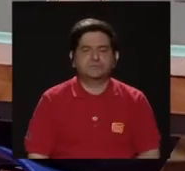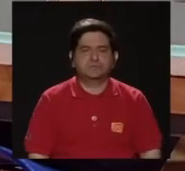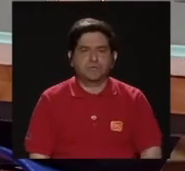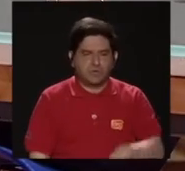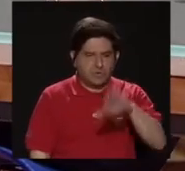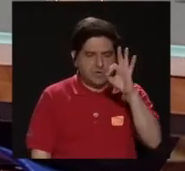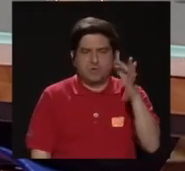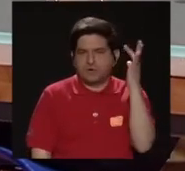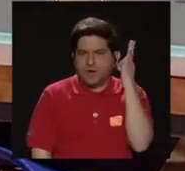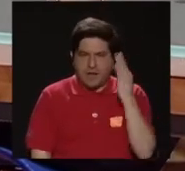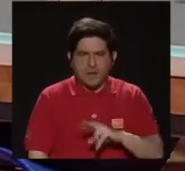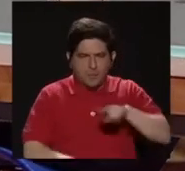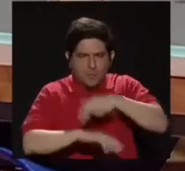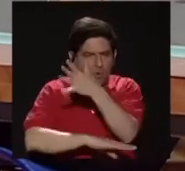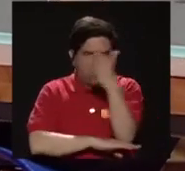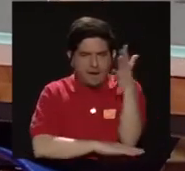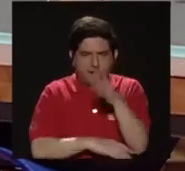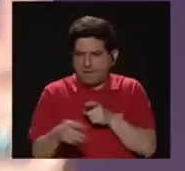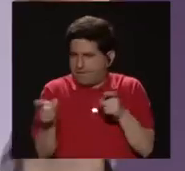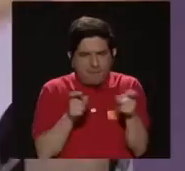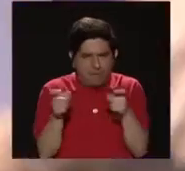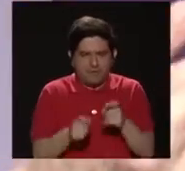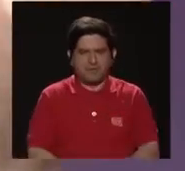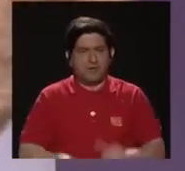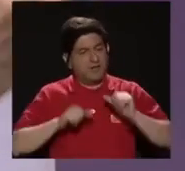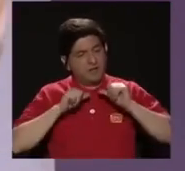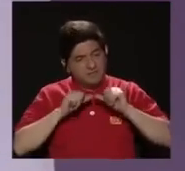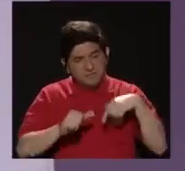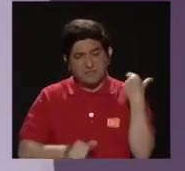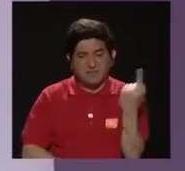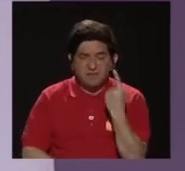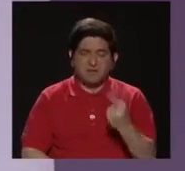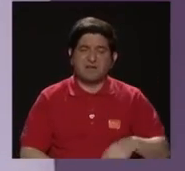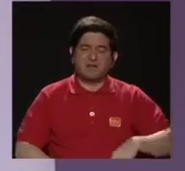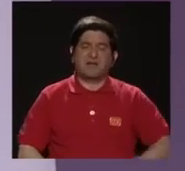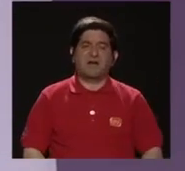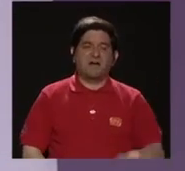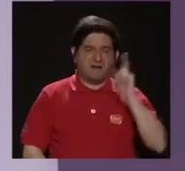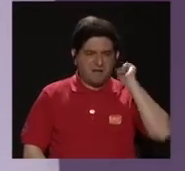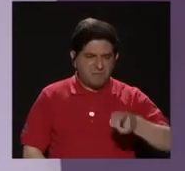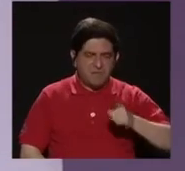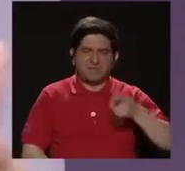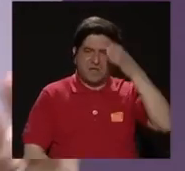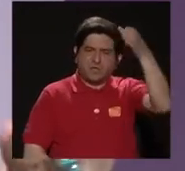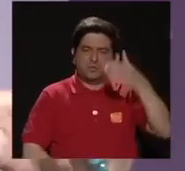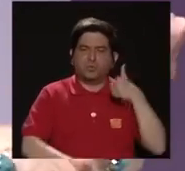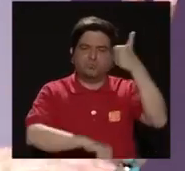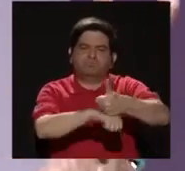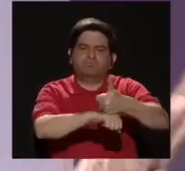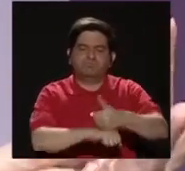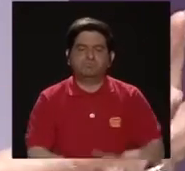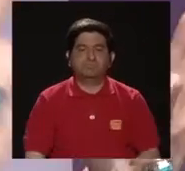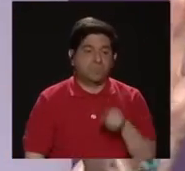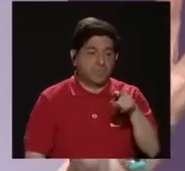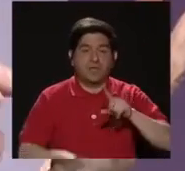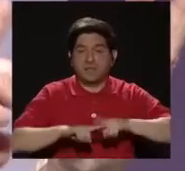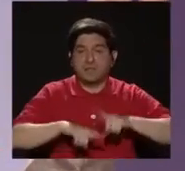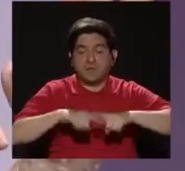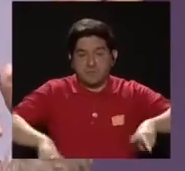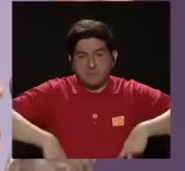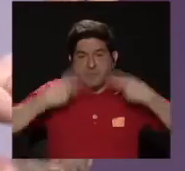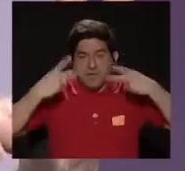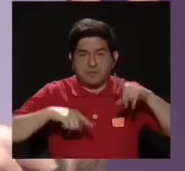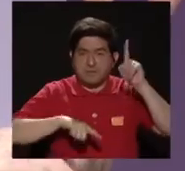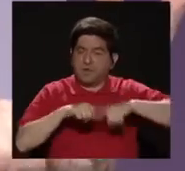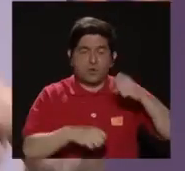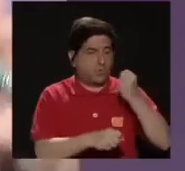a su mujer salvaje, sino seguir el mandato que la cultura les ha impuesto. De ahí depende su vida. Las mujeres